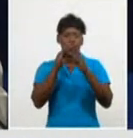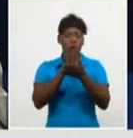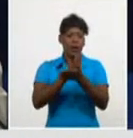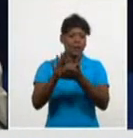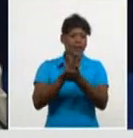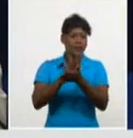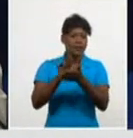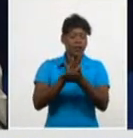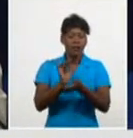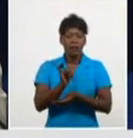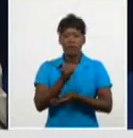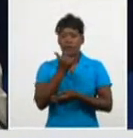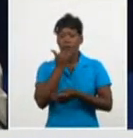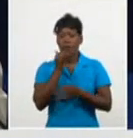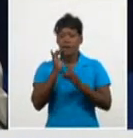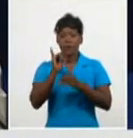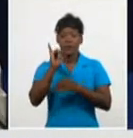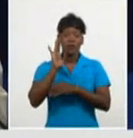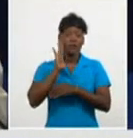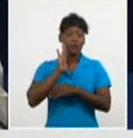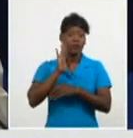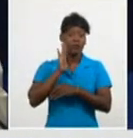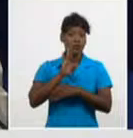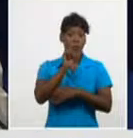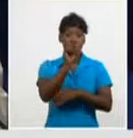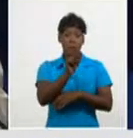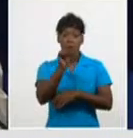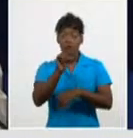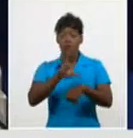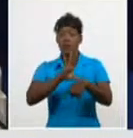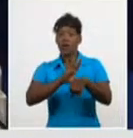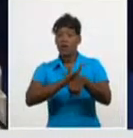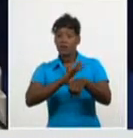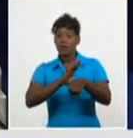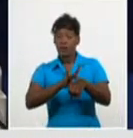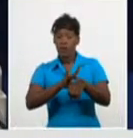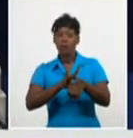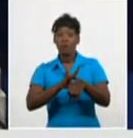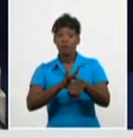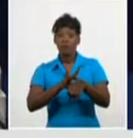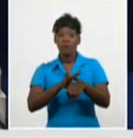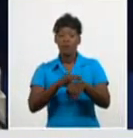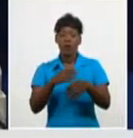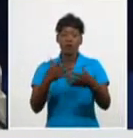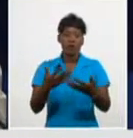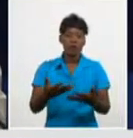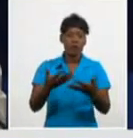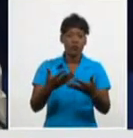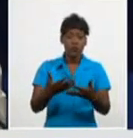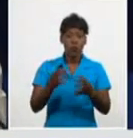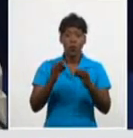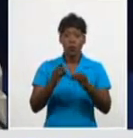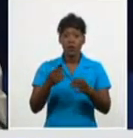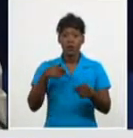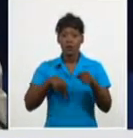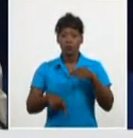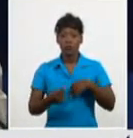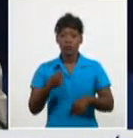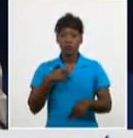a la infección en pacientes inmunocompetentes con trastornos de la coagulación, o sea, que